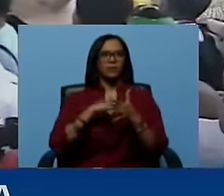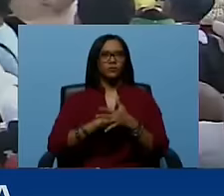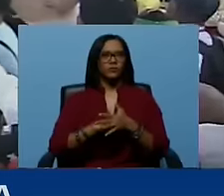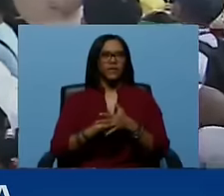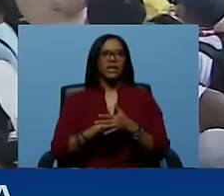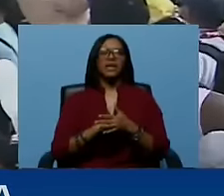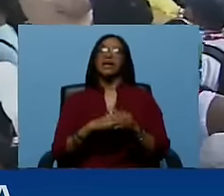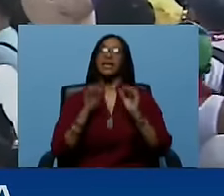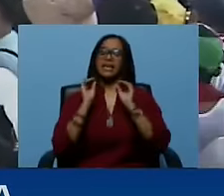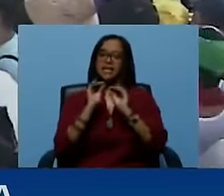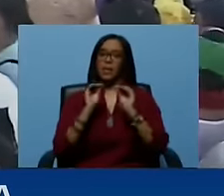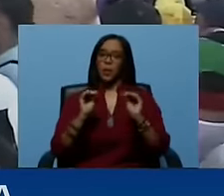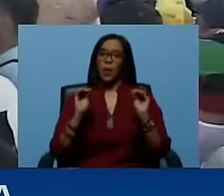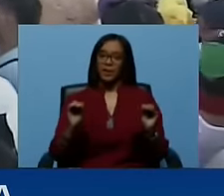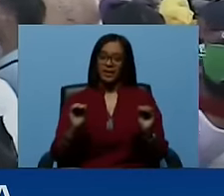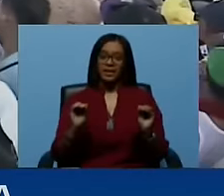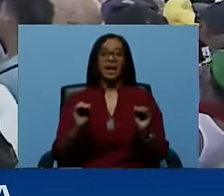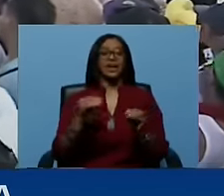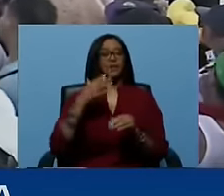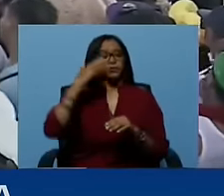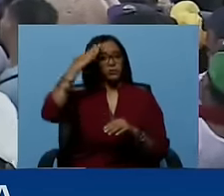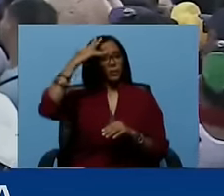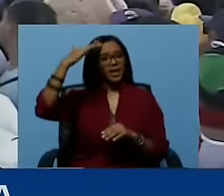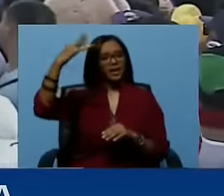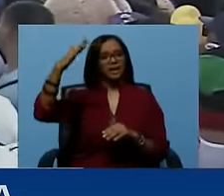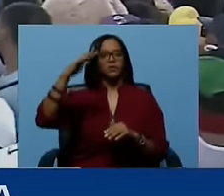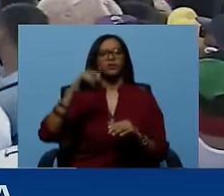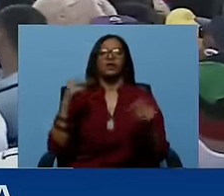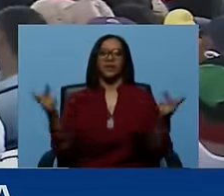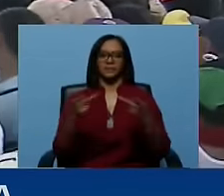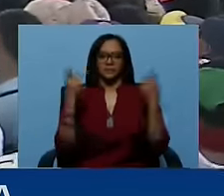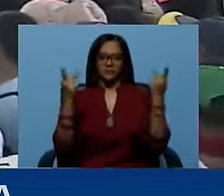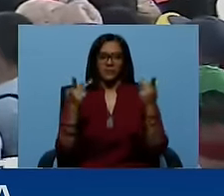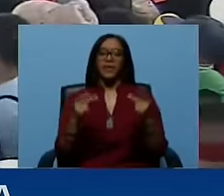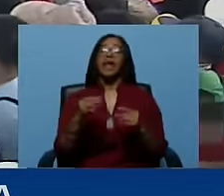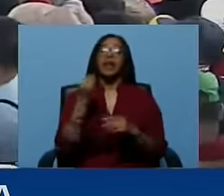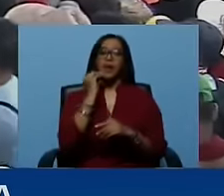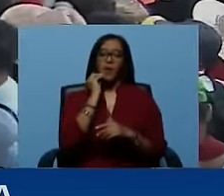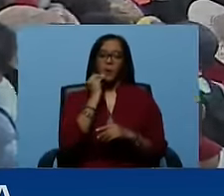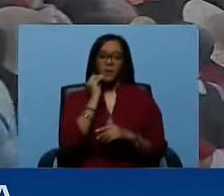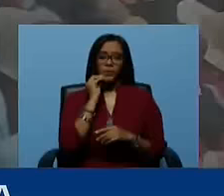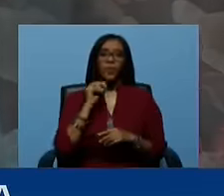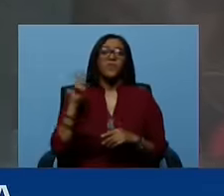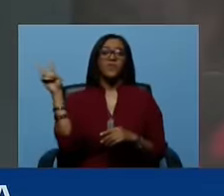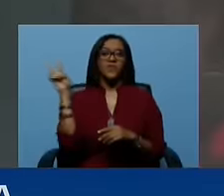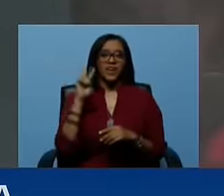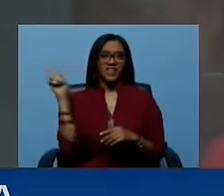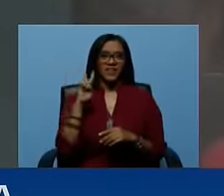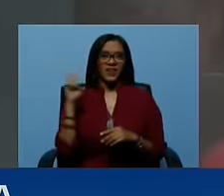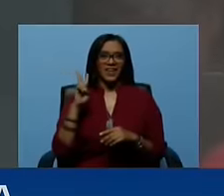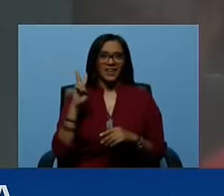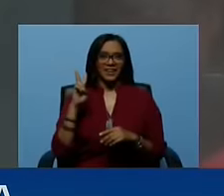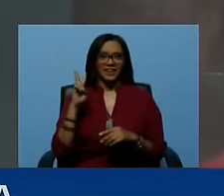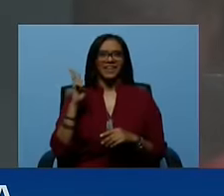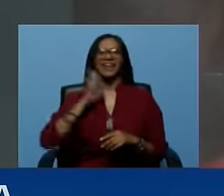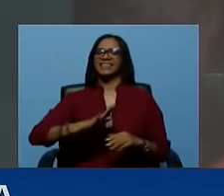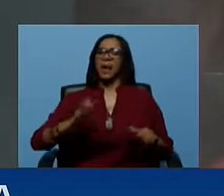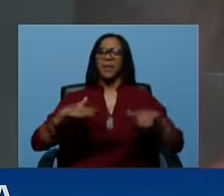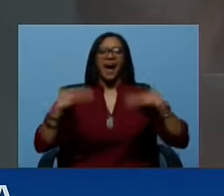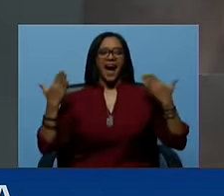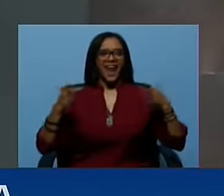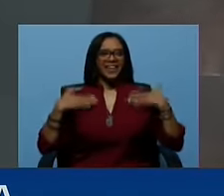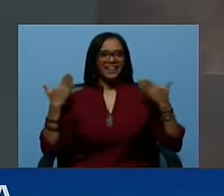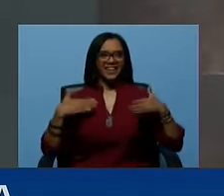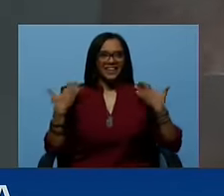de convocatoria a los sueños y al porvenir. La juventud venezolana está muy alegre por